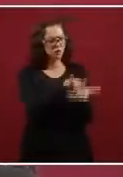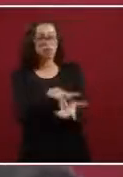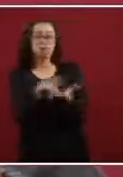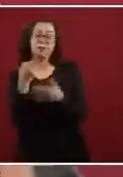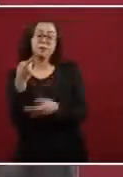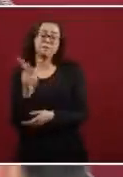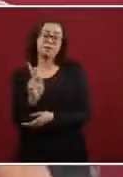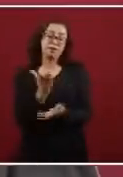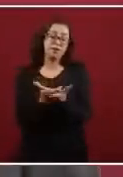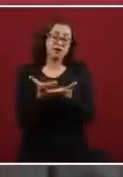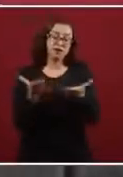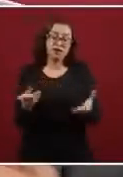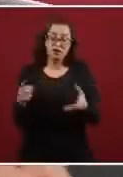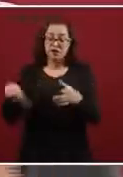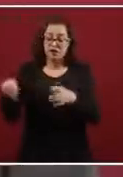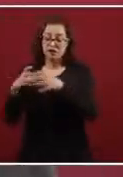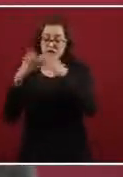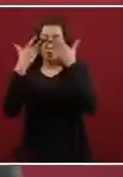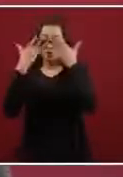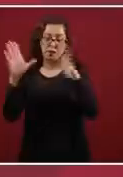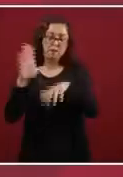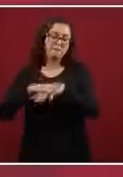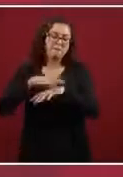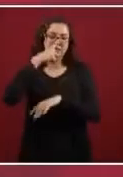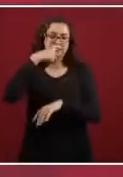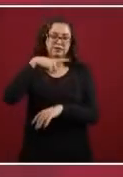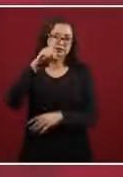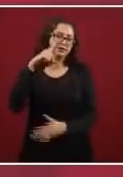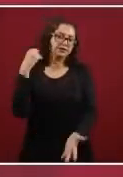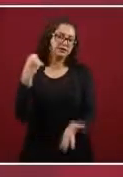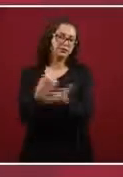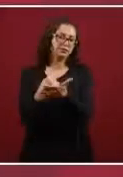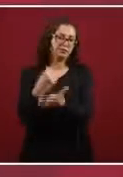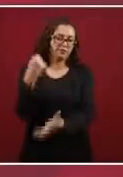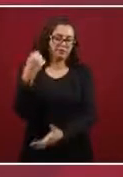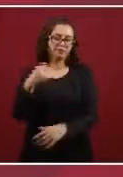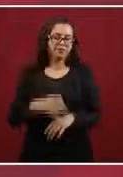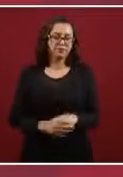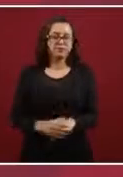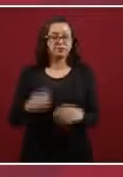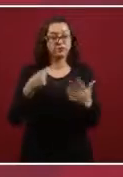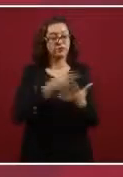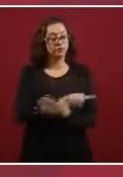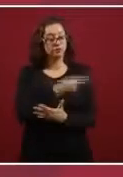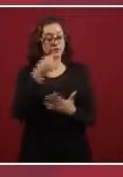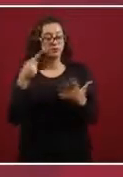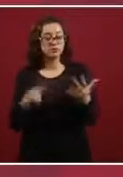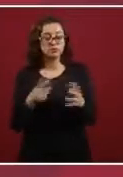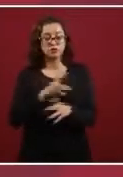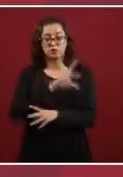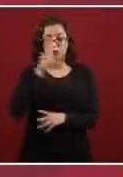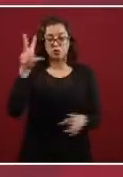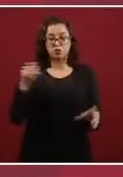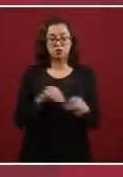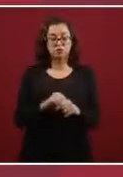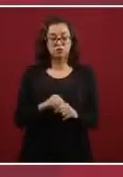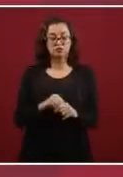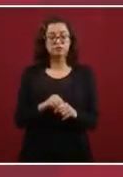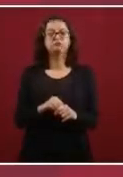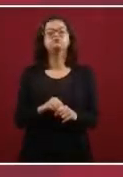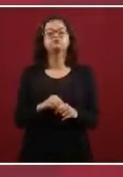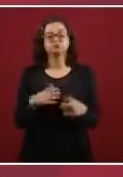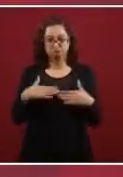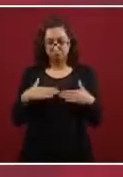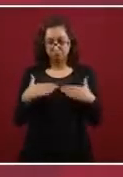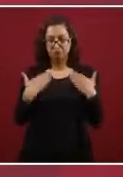negocian, por supuesto lo aprobarán con mayor facilidad. Dado todo ello, confiamos en que